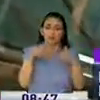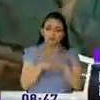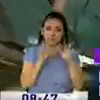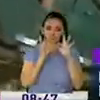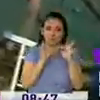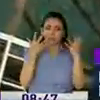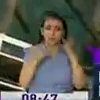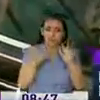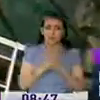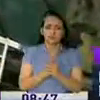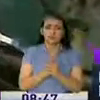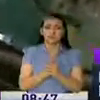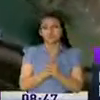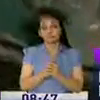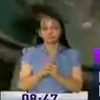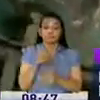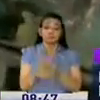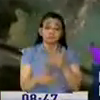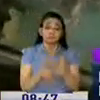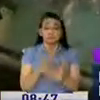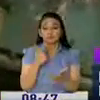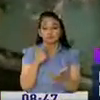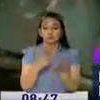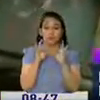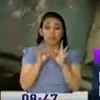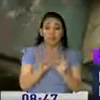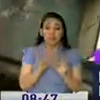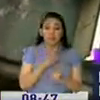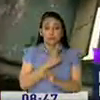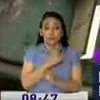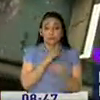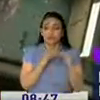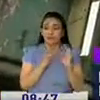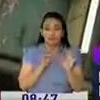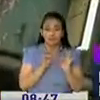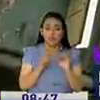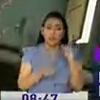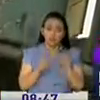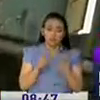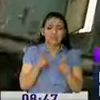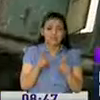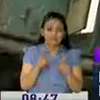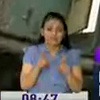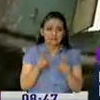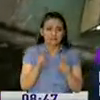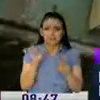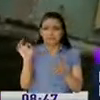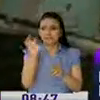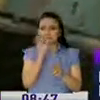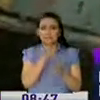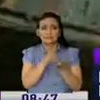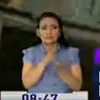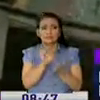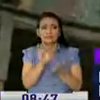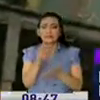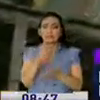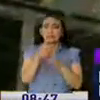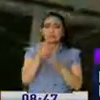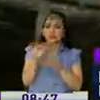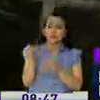intervenir. Igual en estos casos no ha habido el mantenimiento por parte de los propietarios, en algunos casos inclusive ni siquiera se reportan